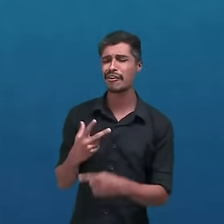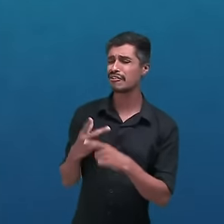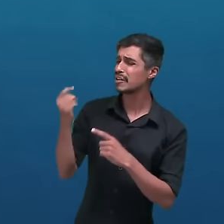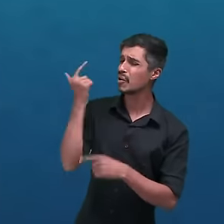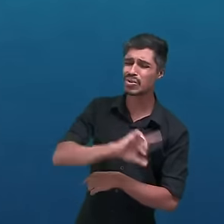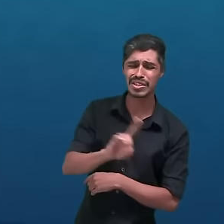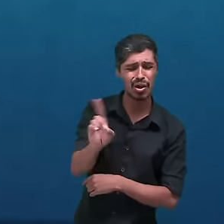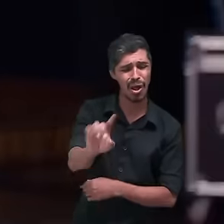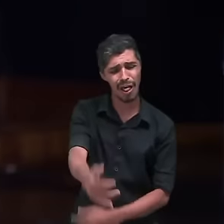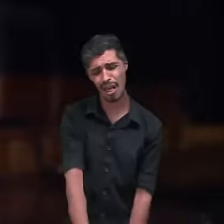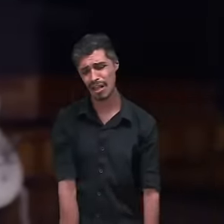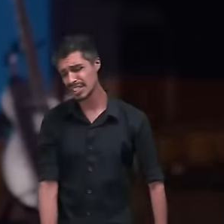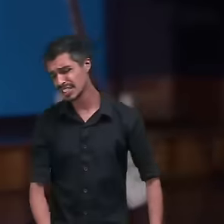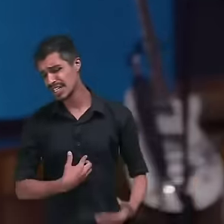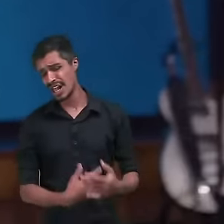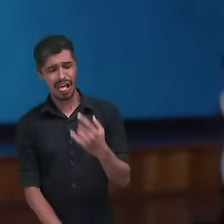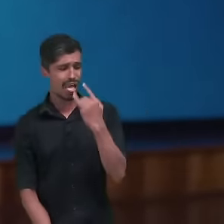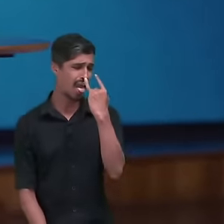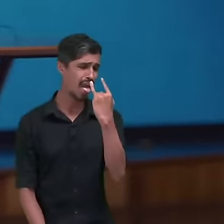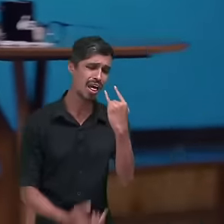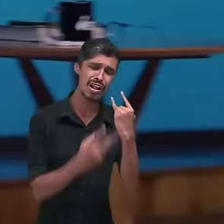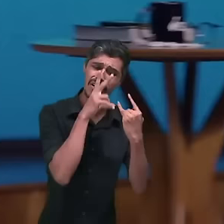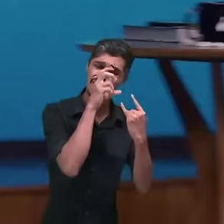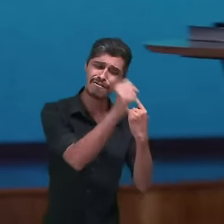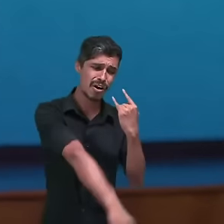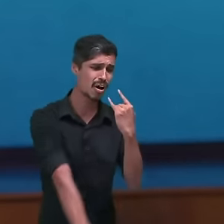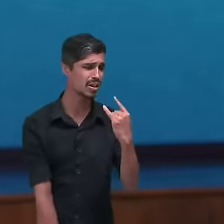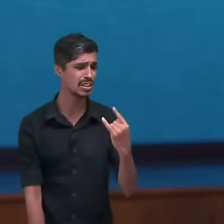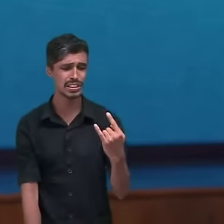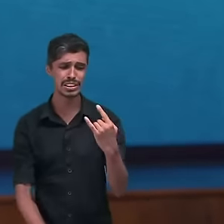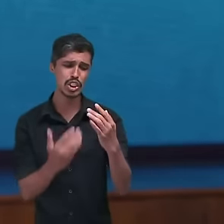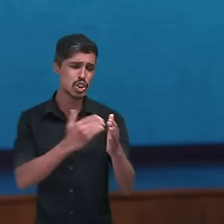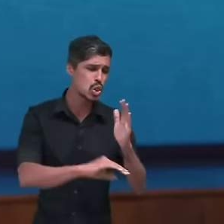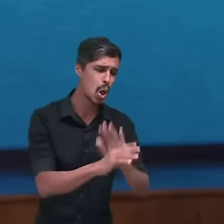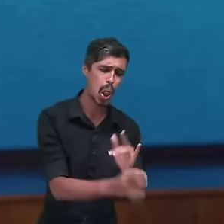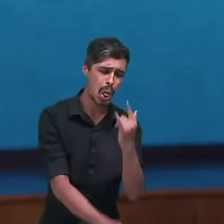está siendo más fuerte que yo. Pastor,